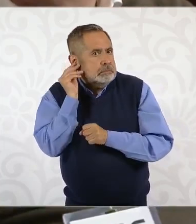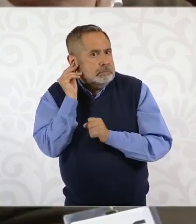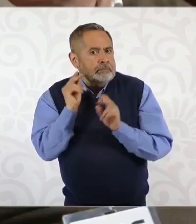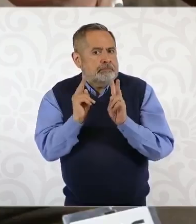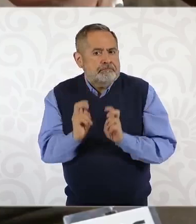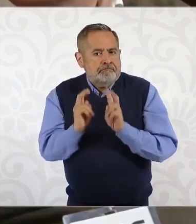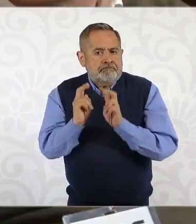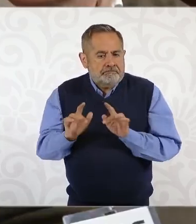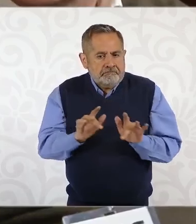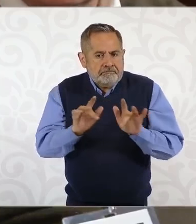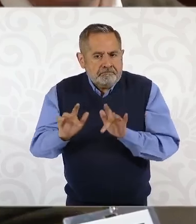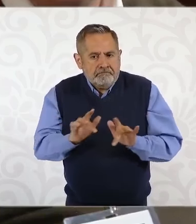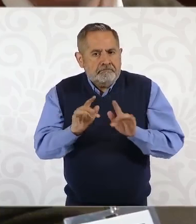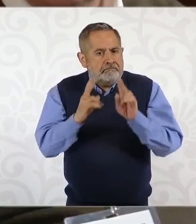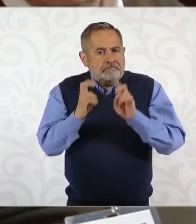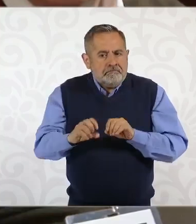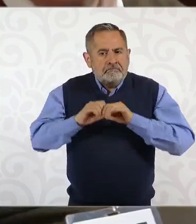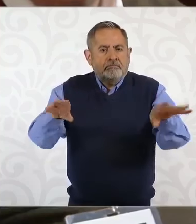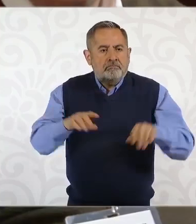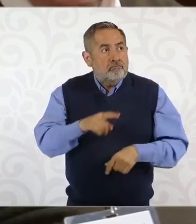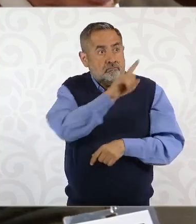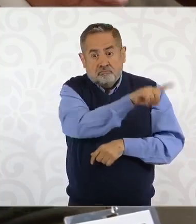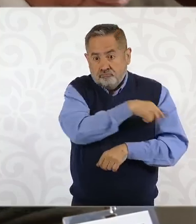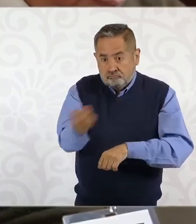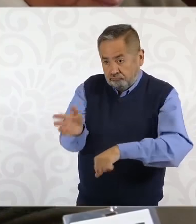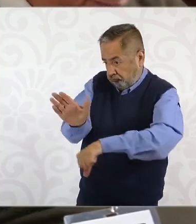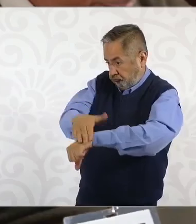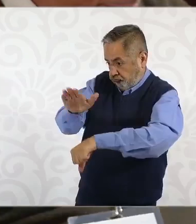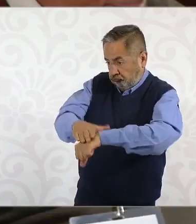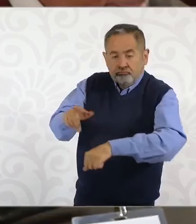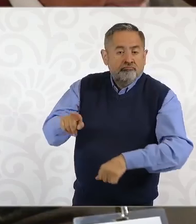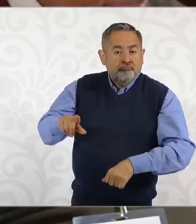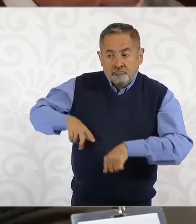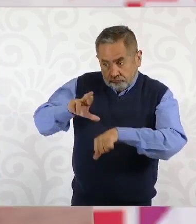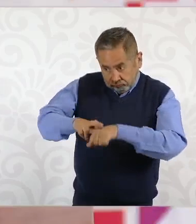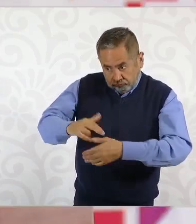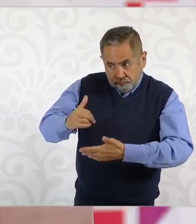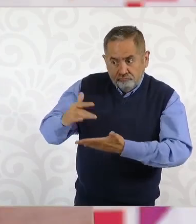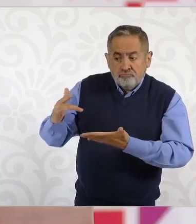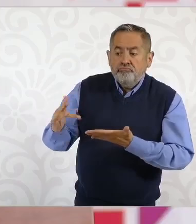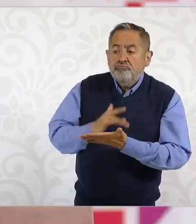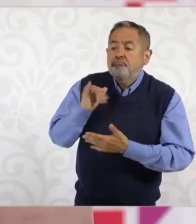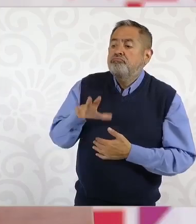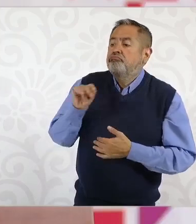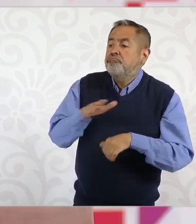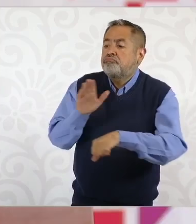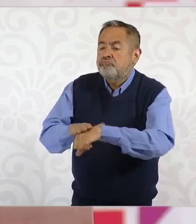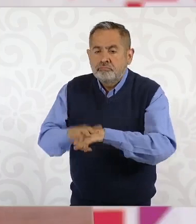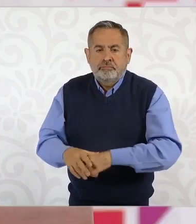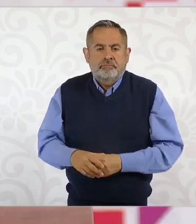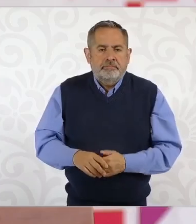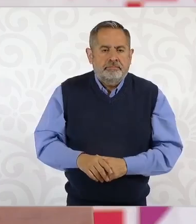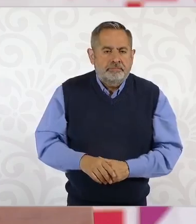un nuevo audio donde parecía que le ponían un ultimátum a la gobernadora sobre pues si iba a cooperar. No hay nada de las autoridades de Estados